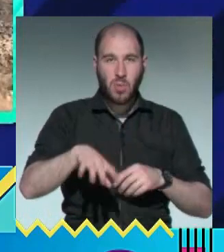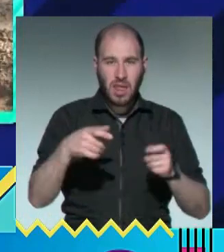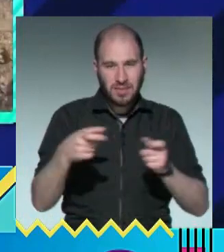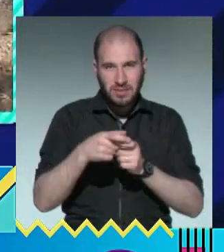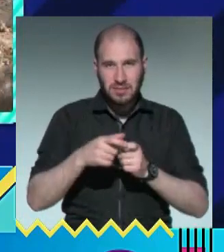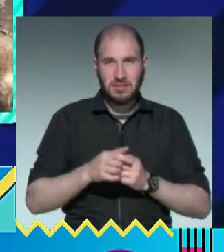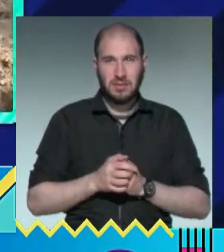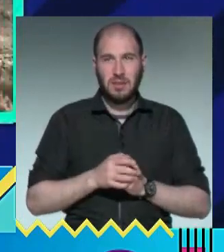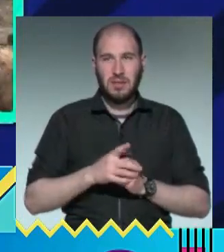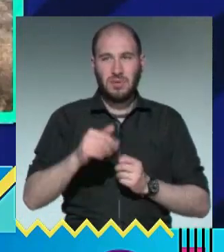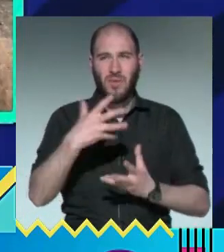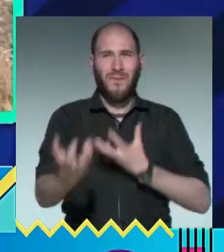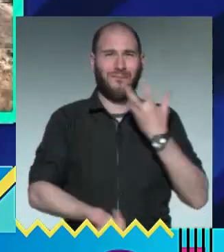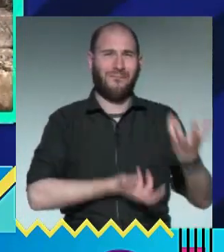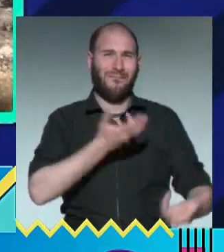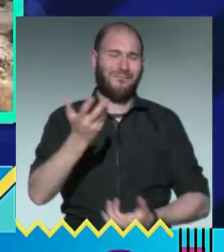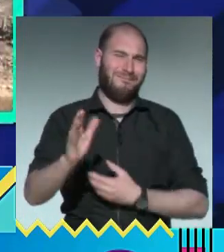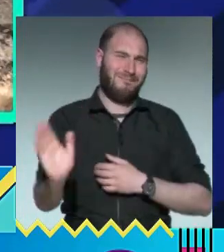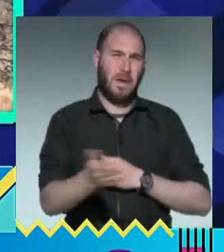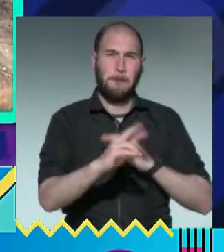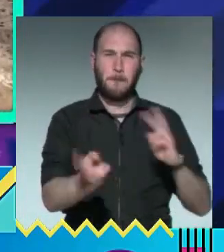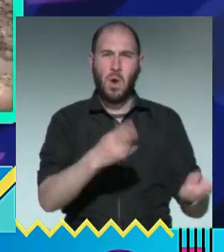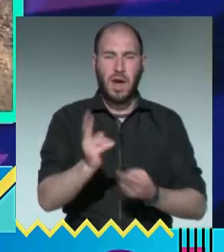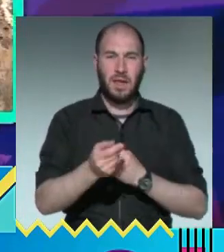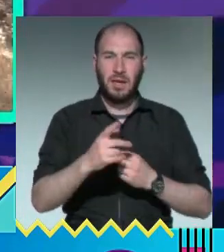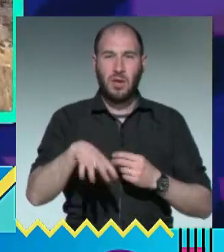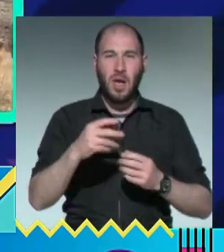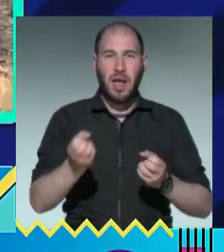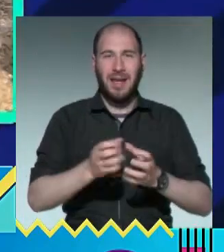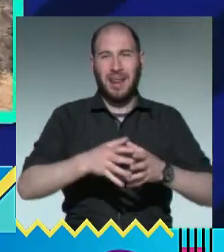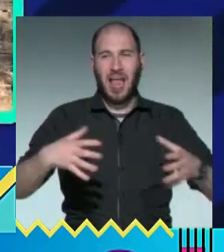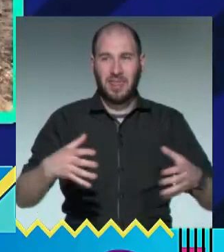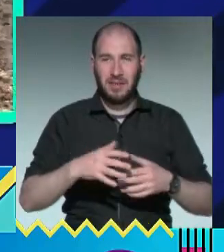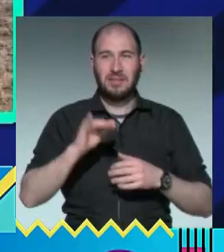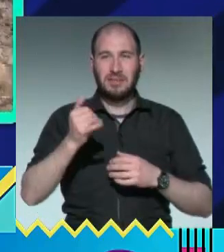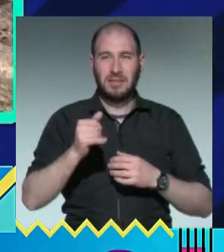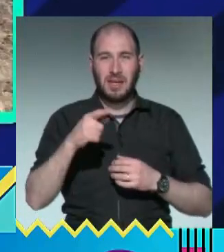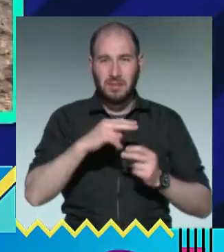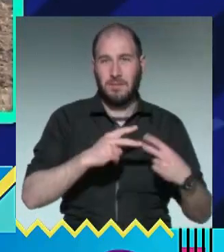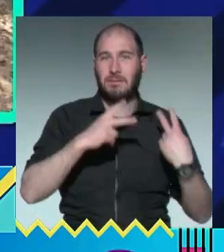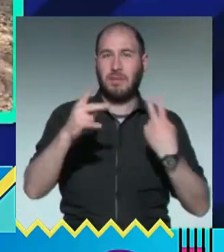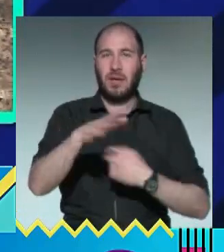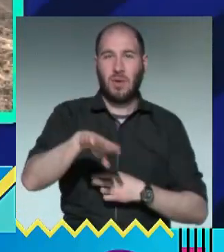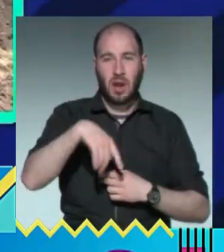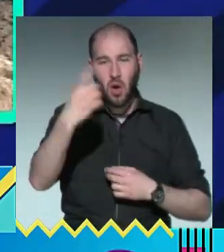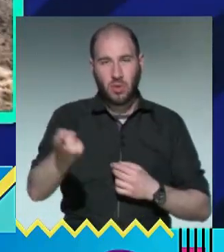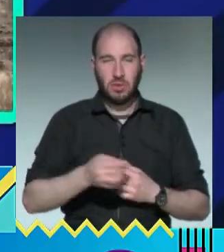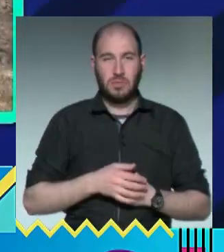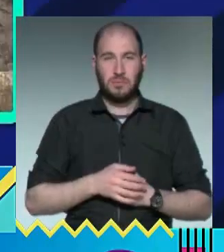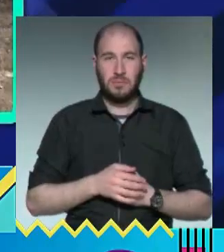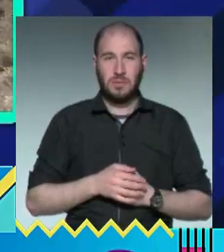pequeños que han sido consumidos totalmente por el fuego, y en el caso de las especies más grandes, sí, son las que migran hacia otros sitios,